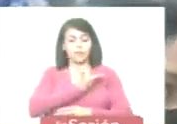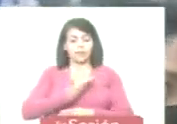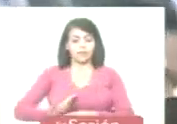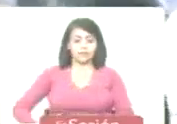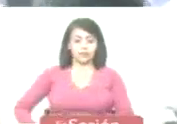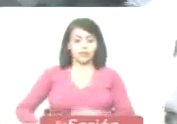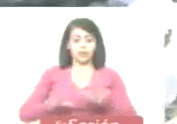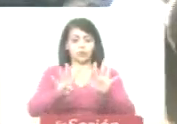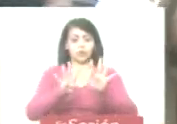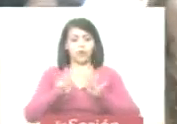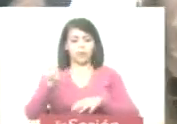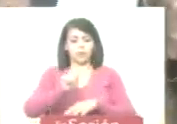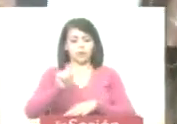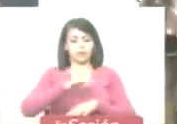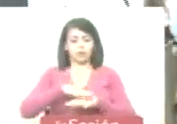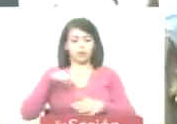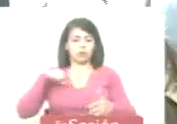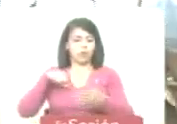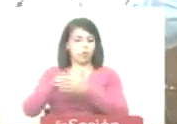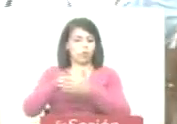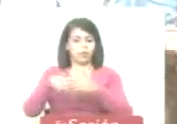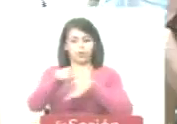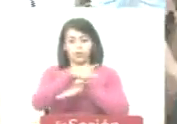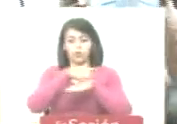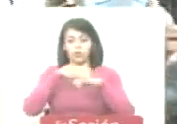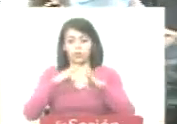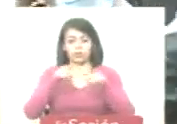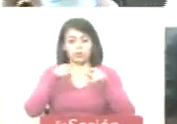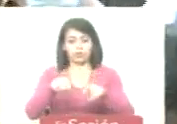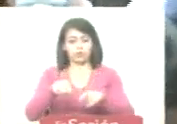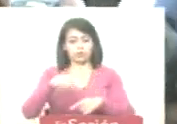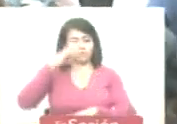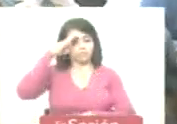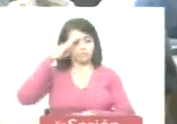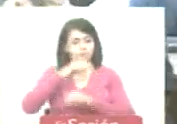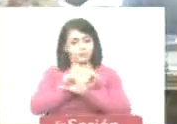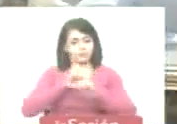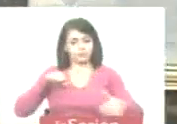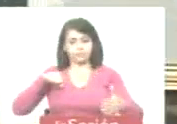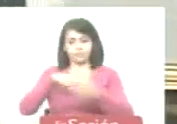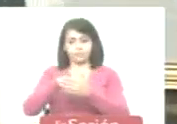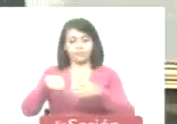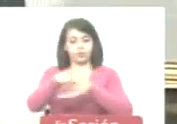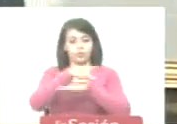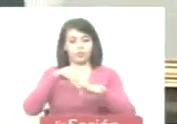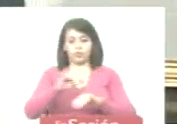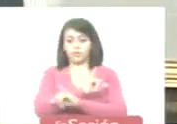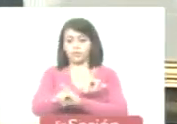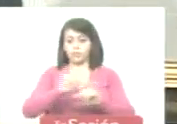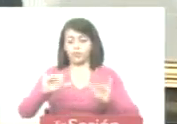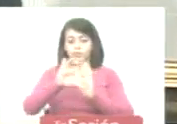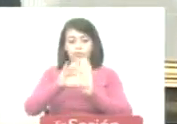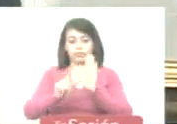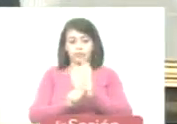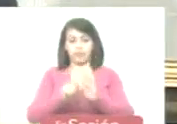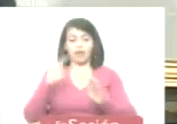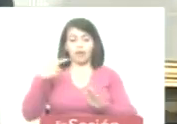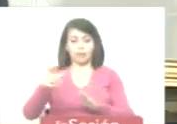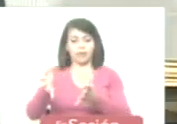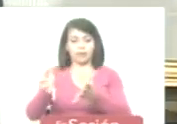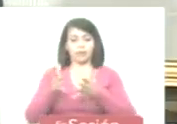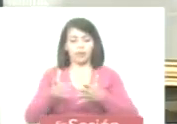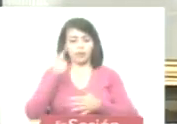por 9 meses, puesto que un golpe de Estado, un golpe militar, acabó con el periodo constitucional para el cual había sido